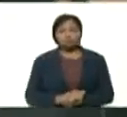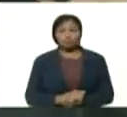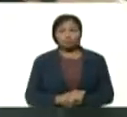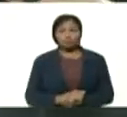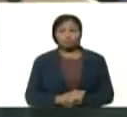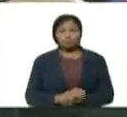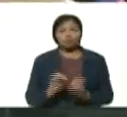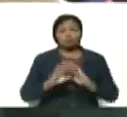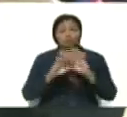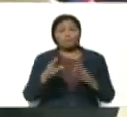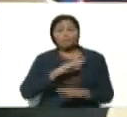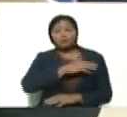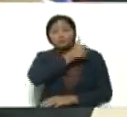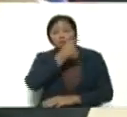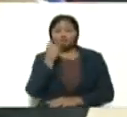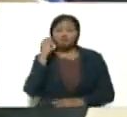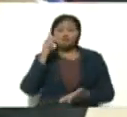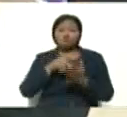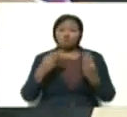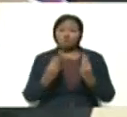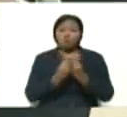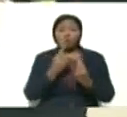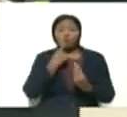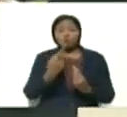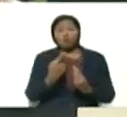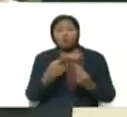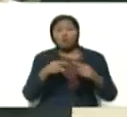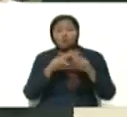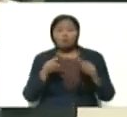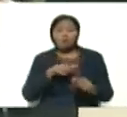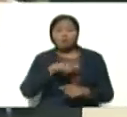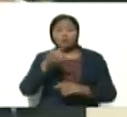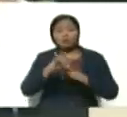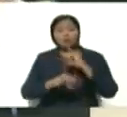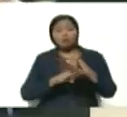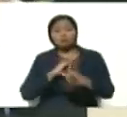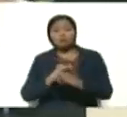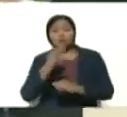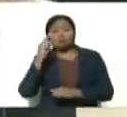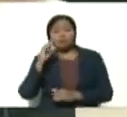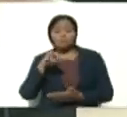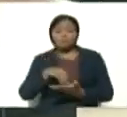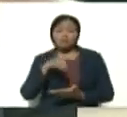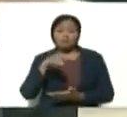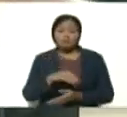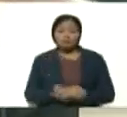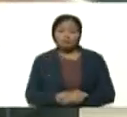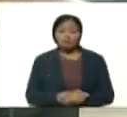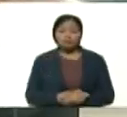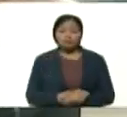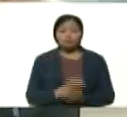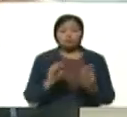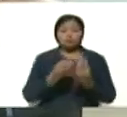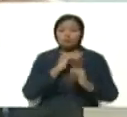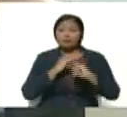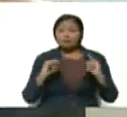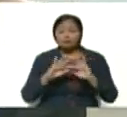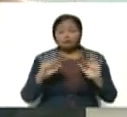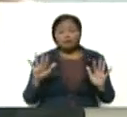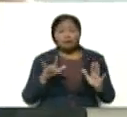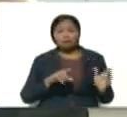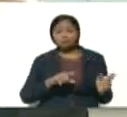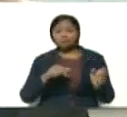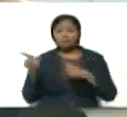Correcto, mi almirante en jefa, nos encontramos, como usted lo ha dicho, desde el Aeropuerto Internacional de Maiquetía, con la culminación del embarque